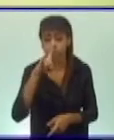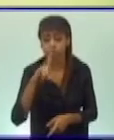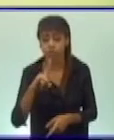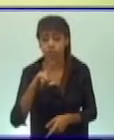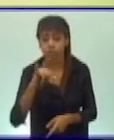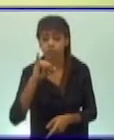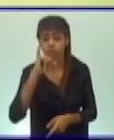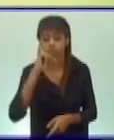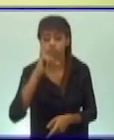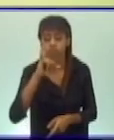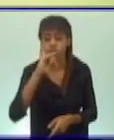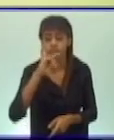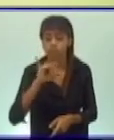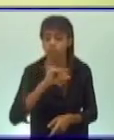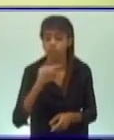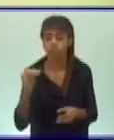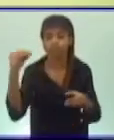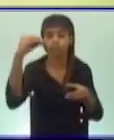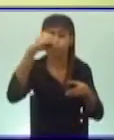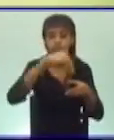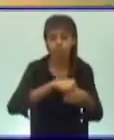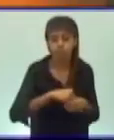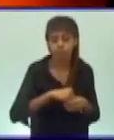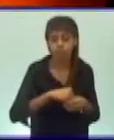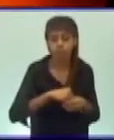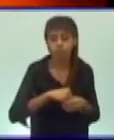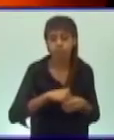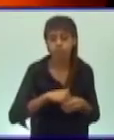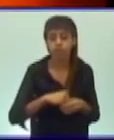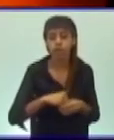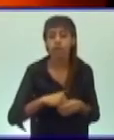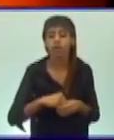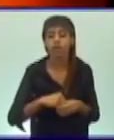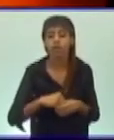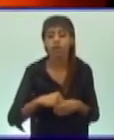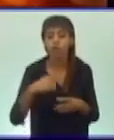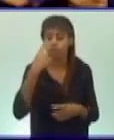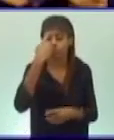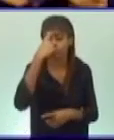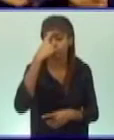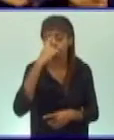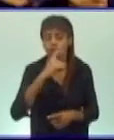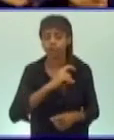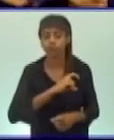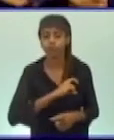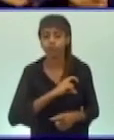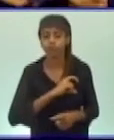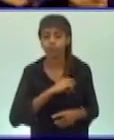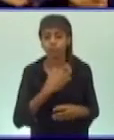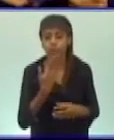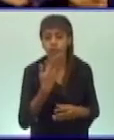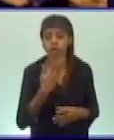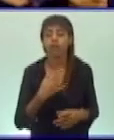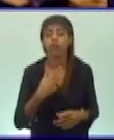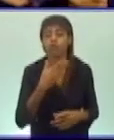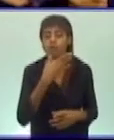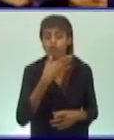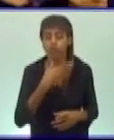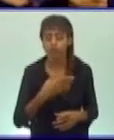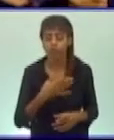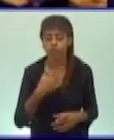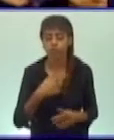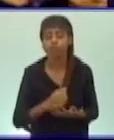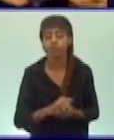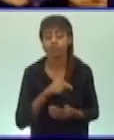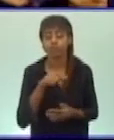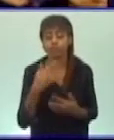aprueba incorporar la figura del Che al emblema, al logotipo de la Unión de Jóvenes Comunistas, como el